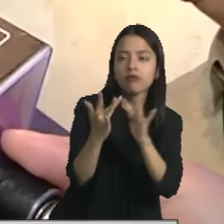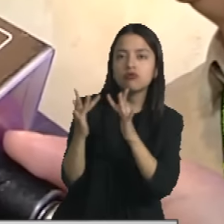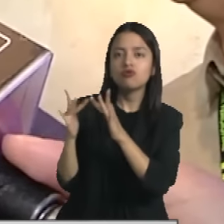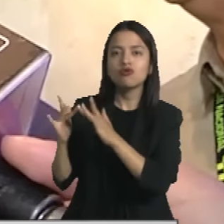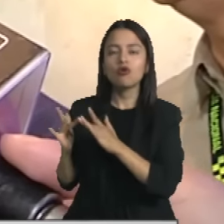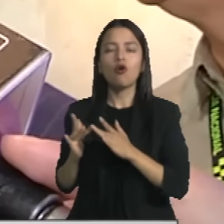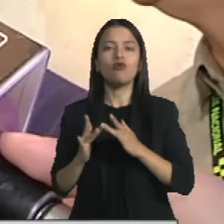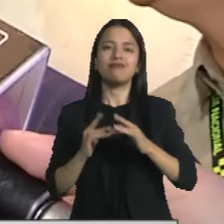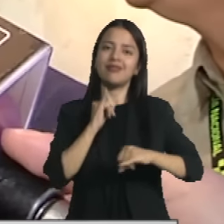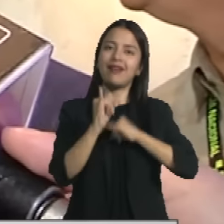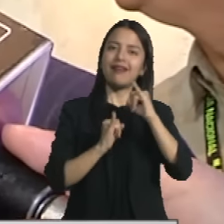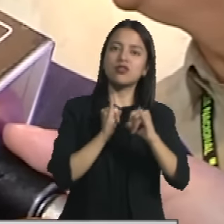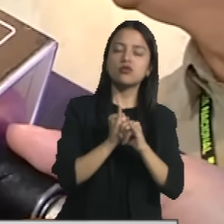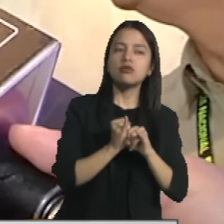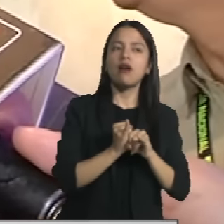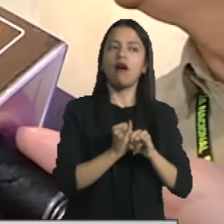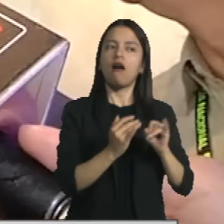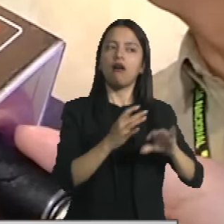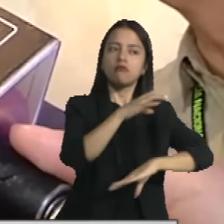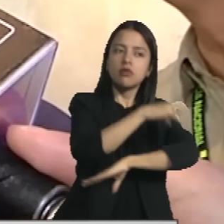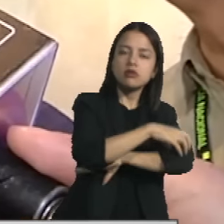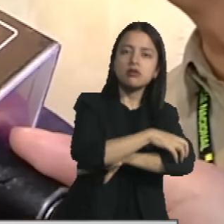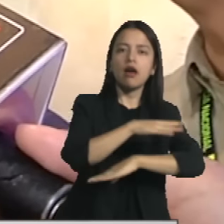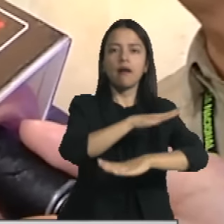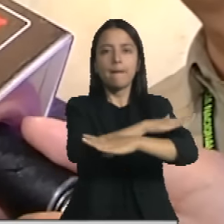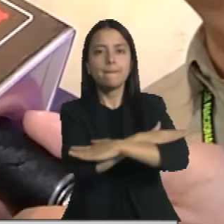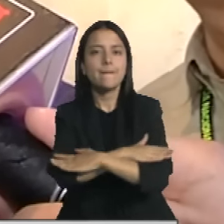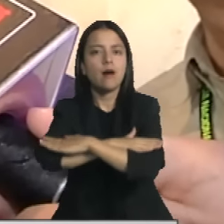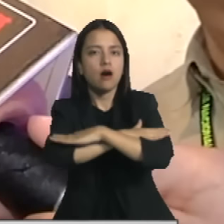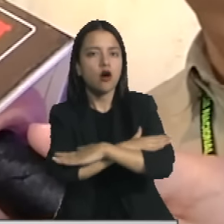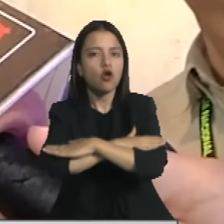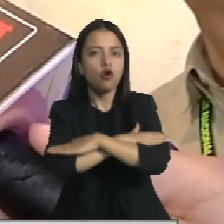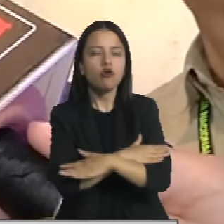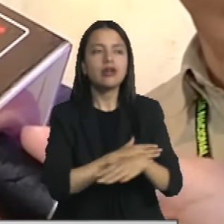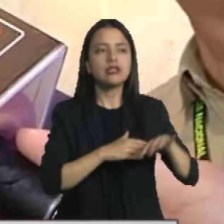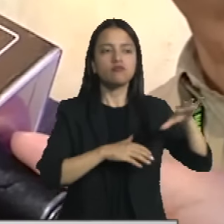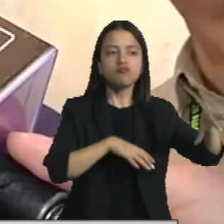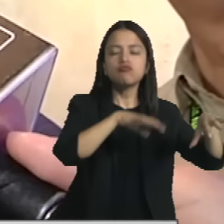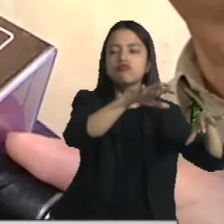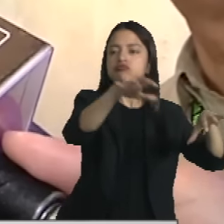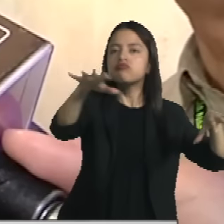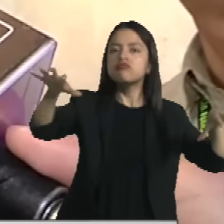de vicecancilleres, en todos los embajadores que tenemos